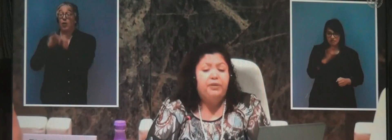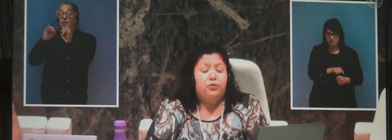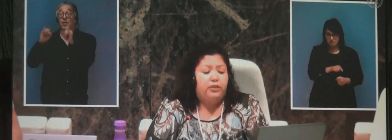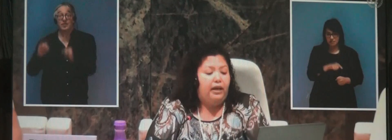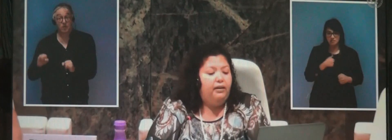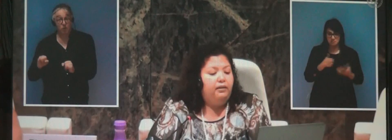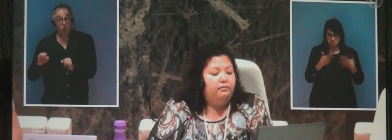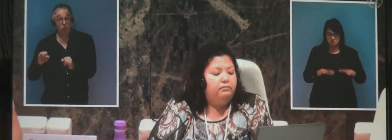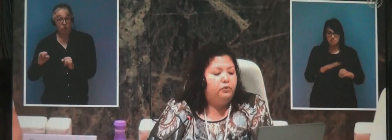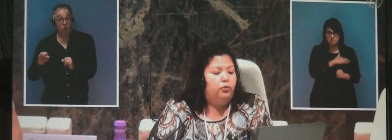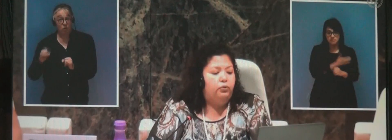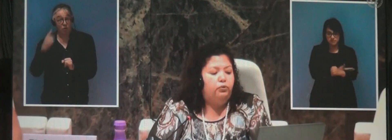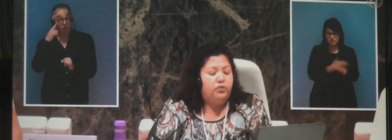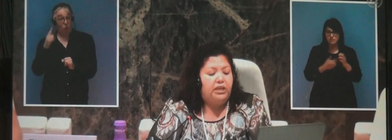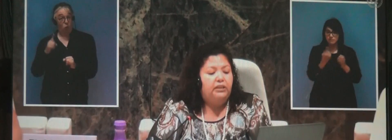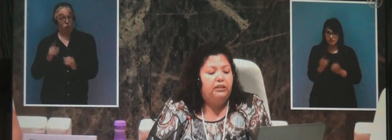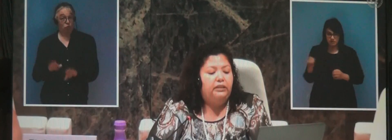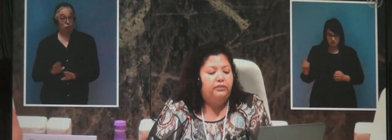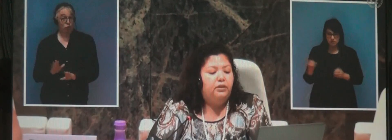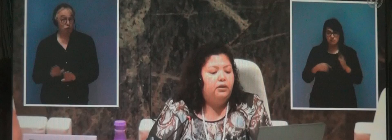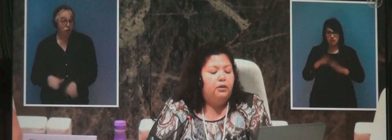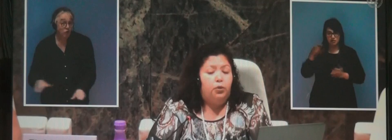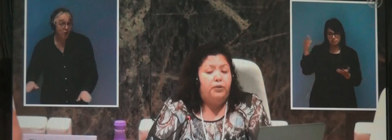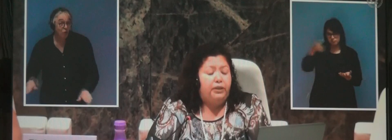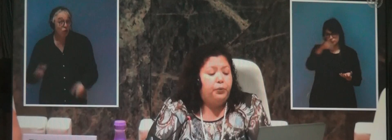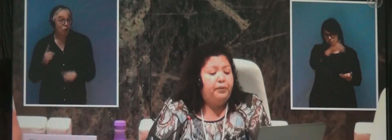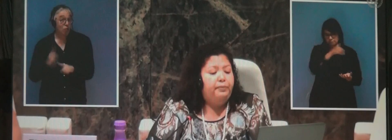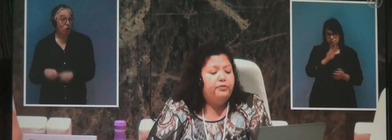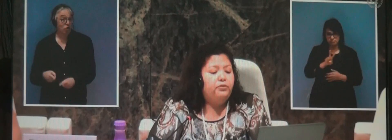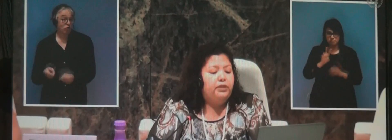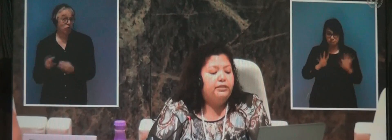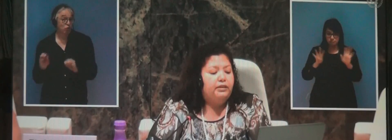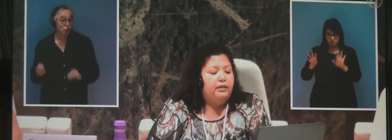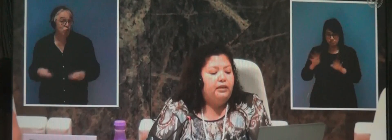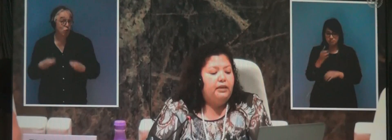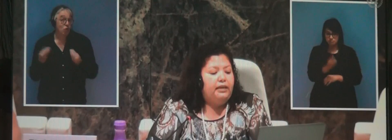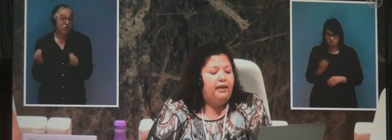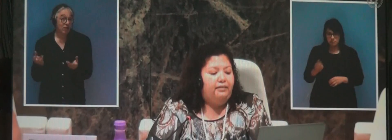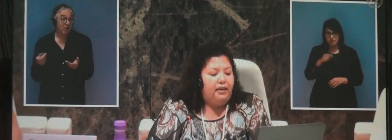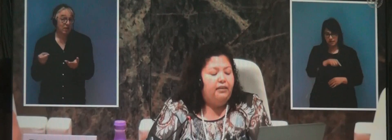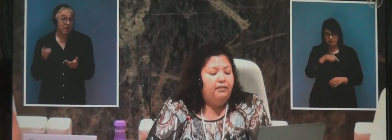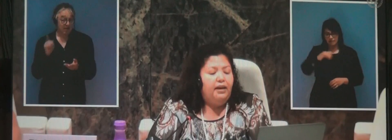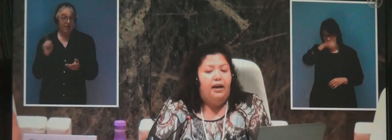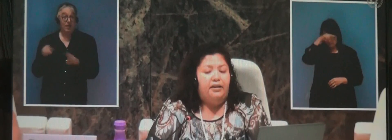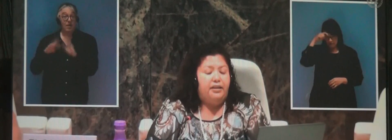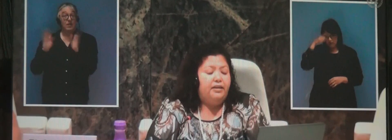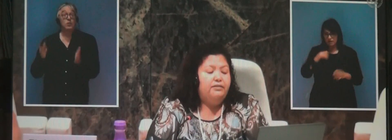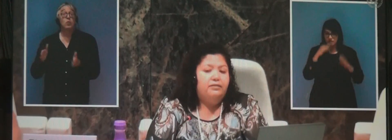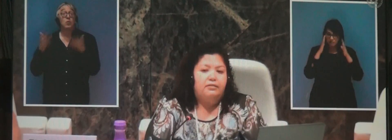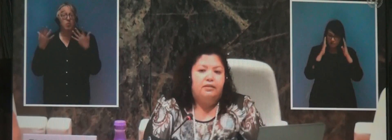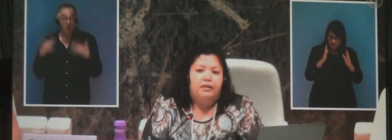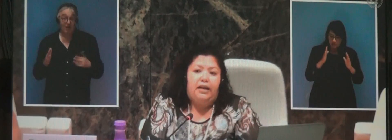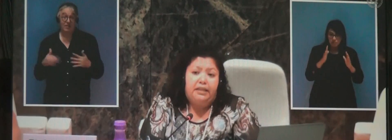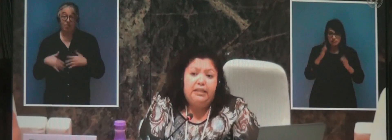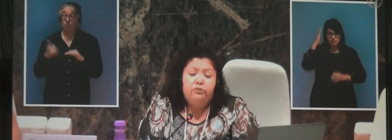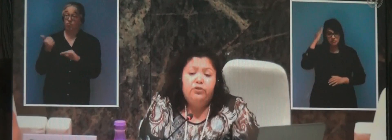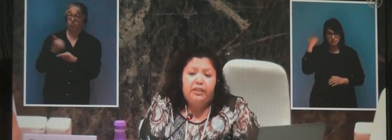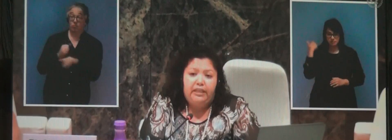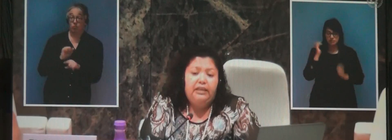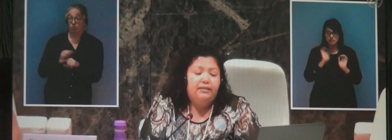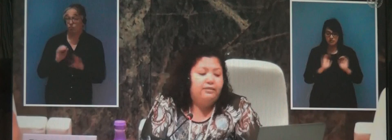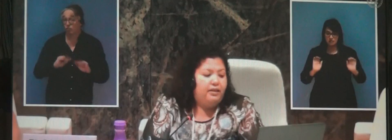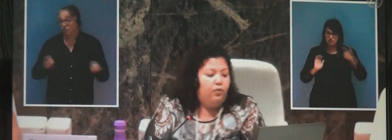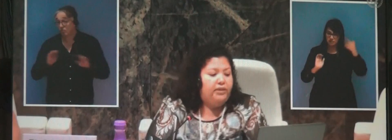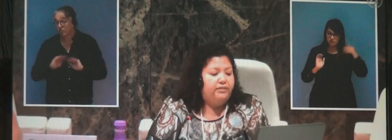del personal, son 299 personas, que atiende a niñez, a niños